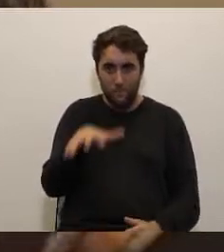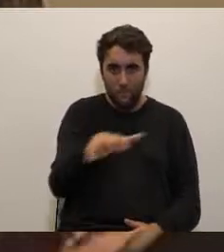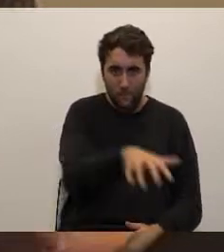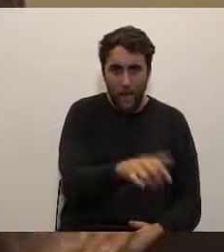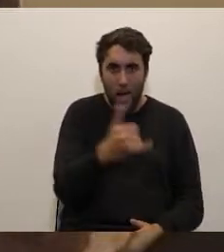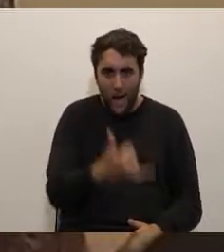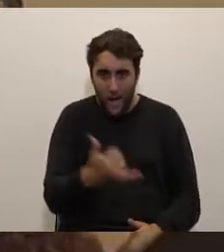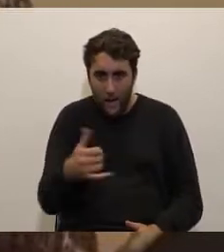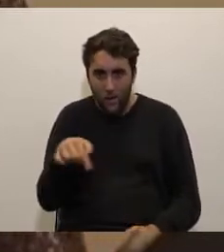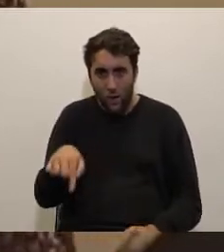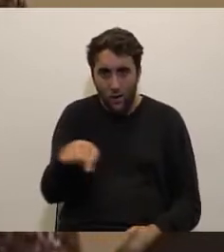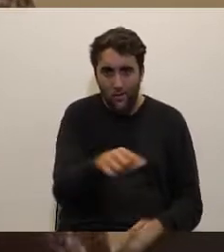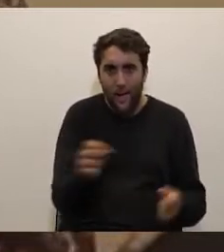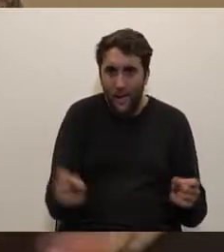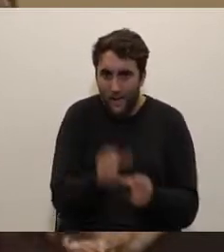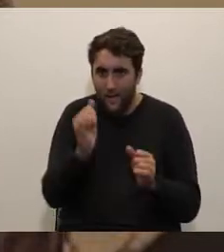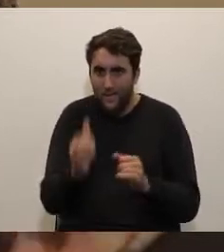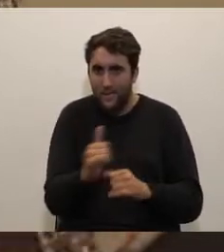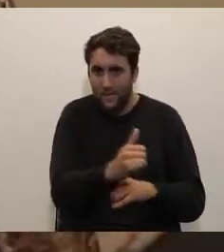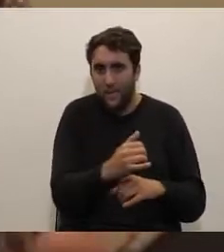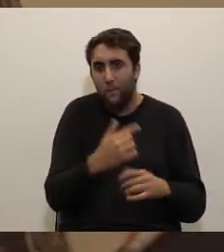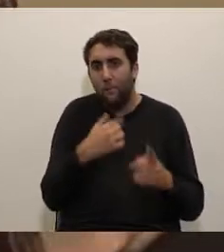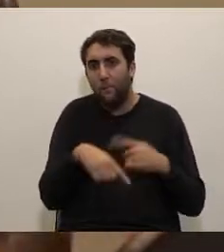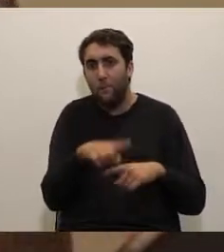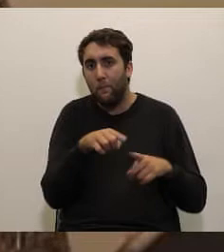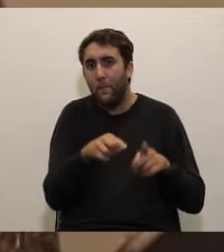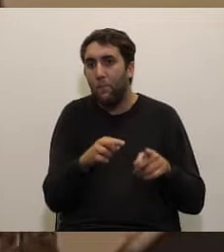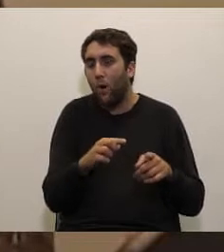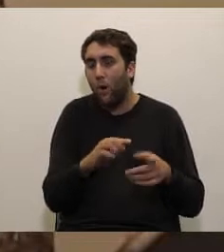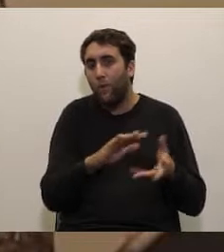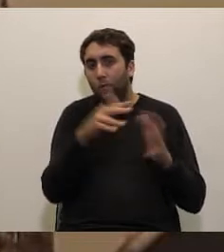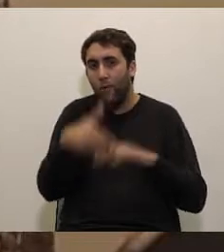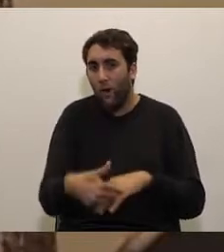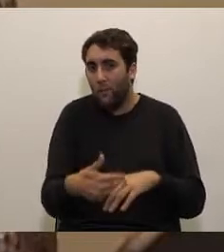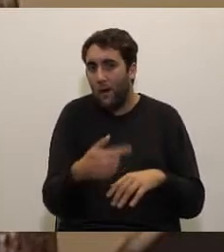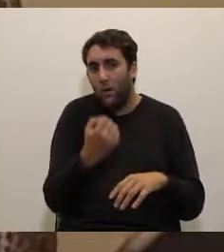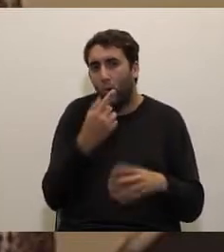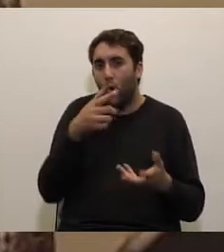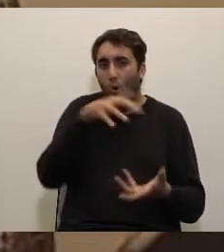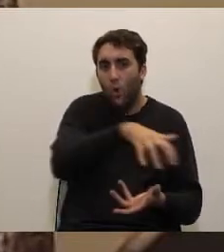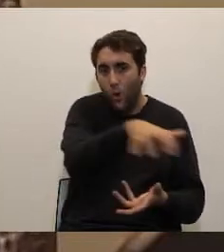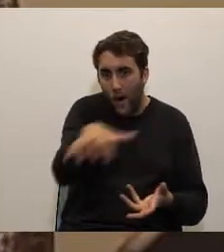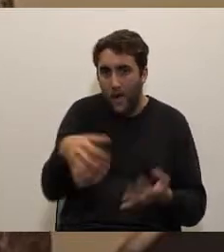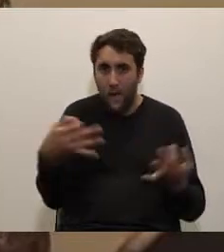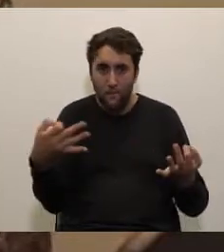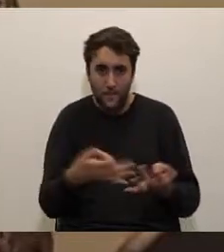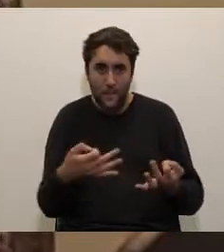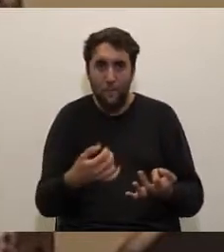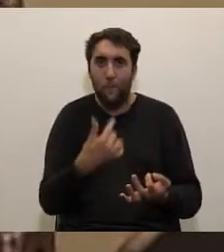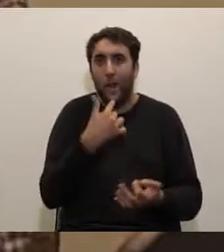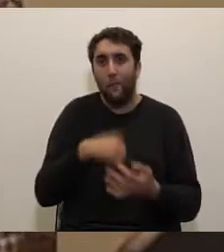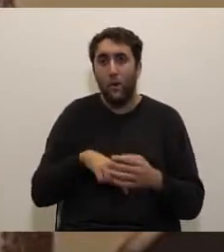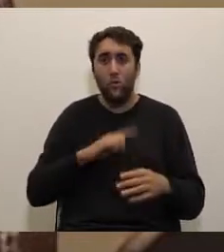que ocurre en el territorio y que tiene una capa que es absolutamente territorial, que tiene que ver con